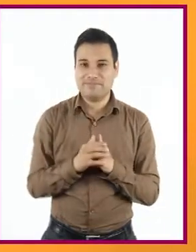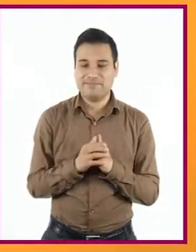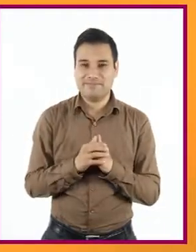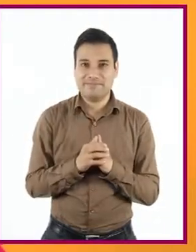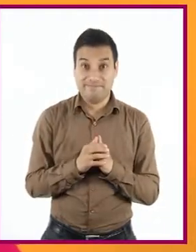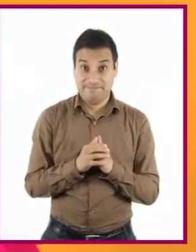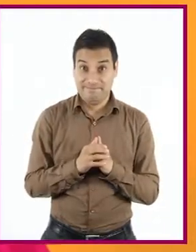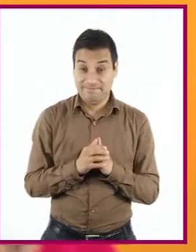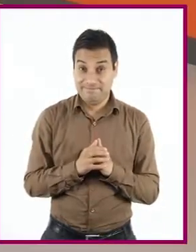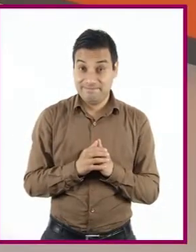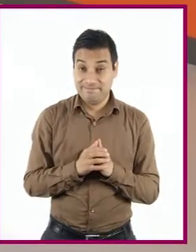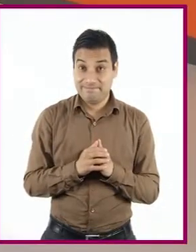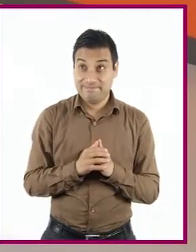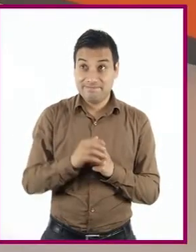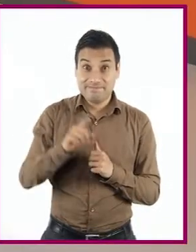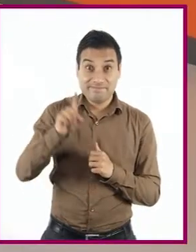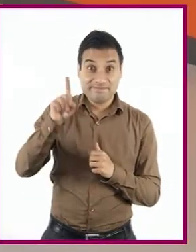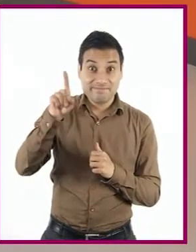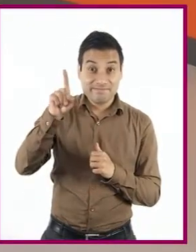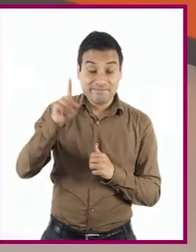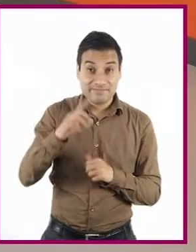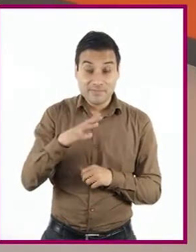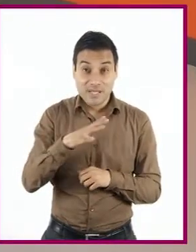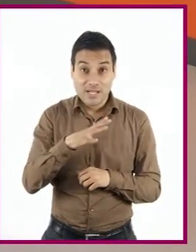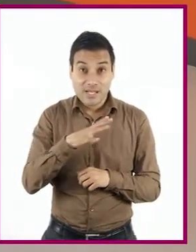todo, allá no van a haber